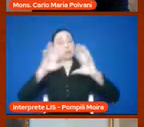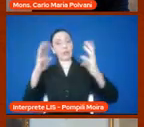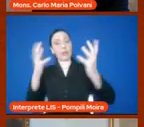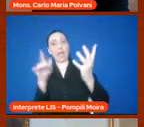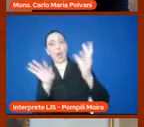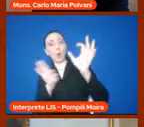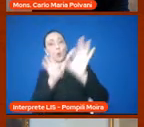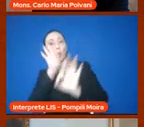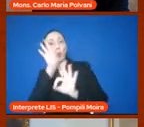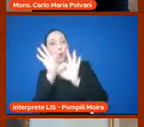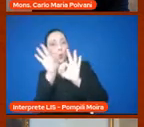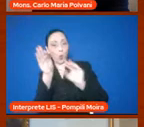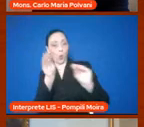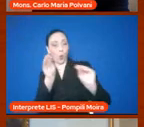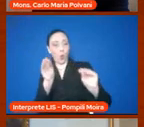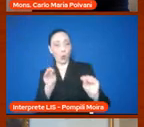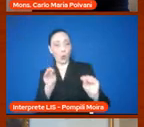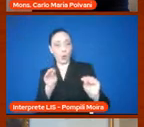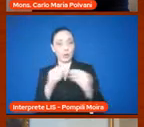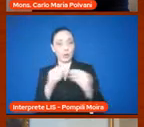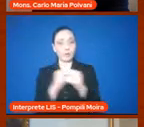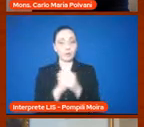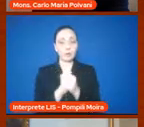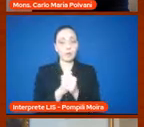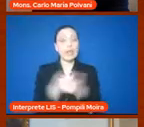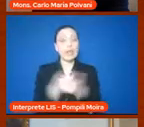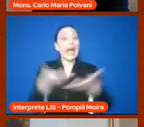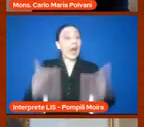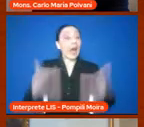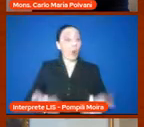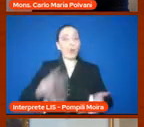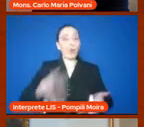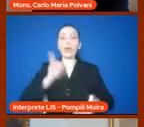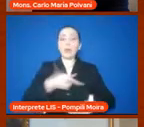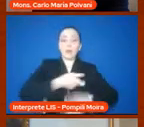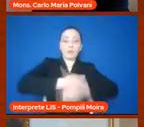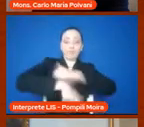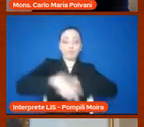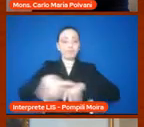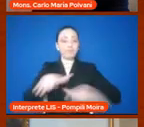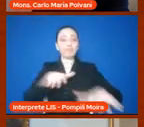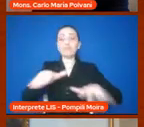Es el momento de actuar. Estamos en el límite.